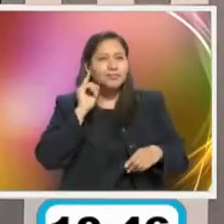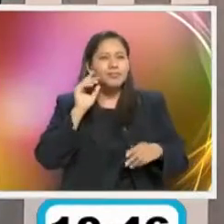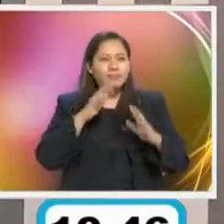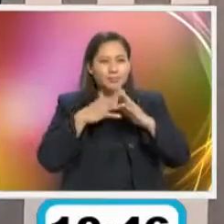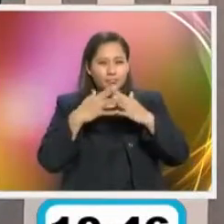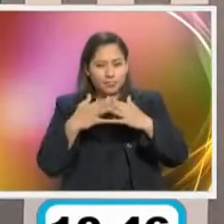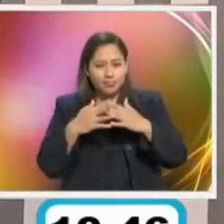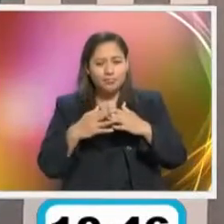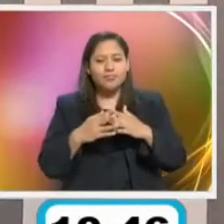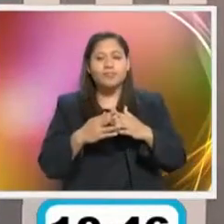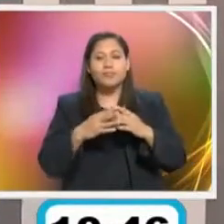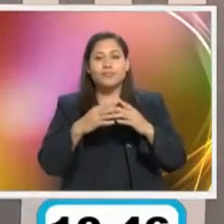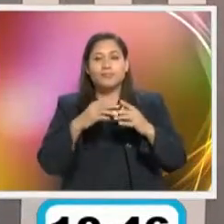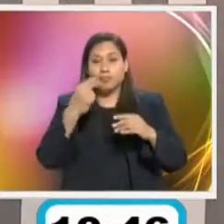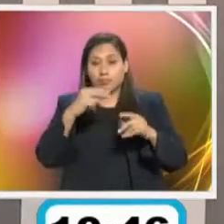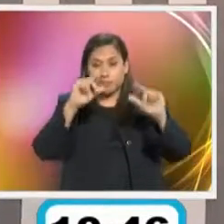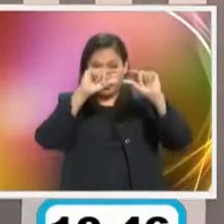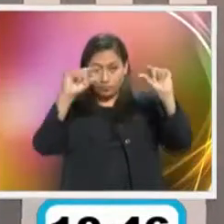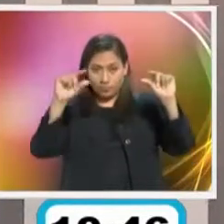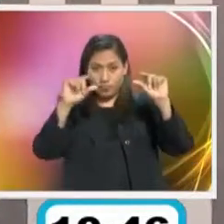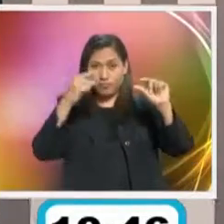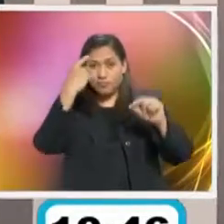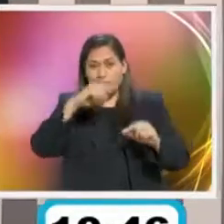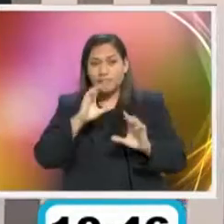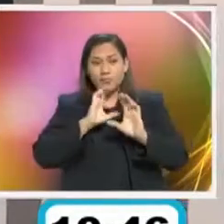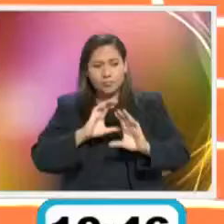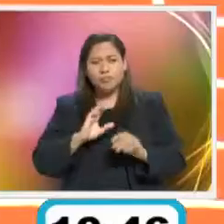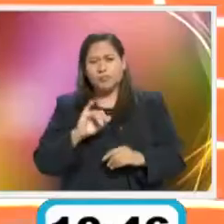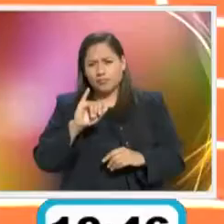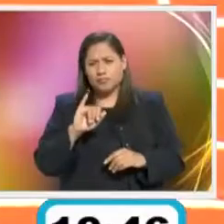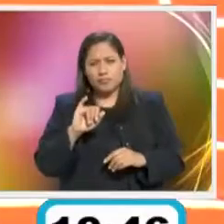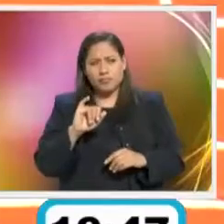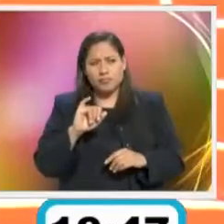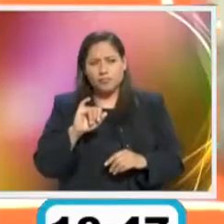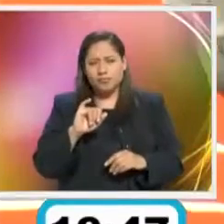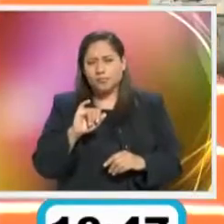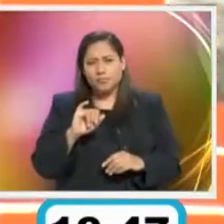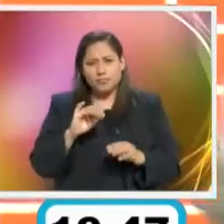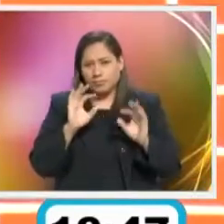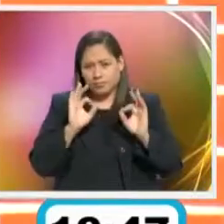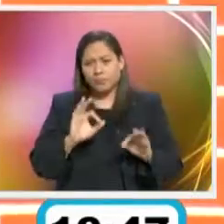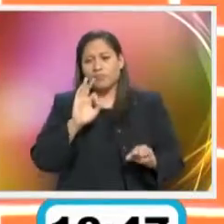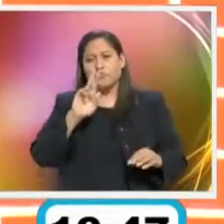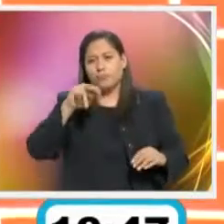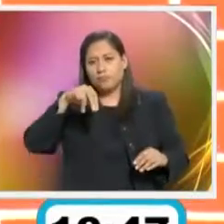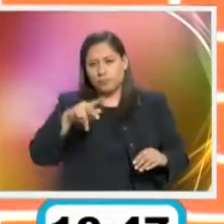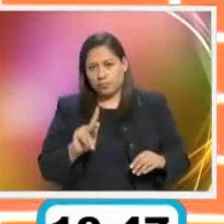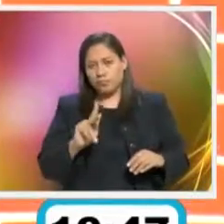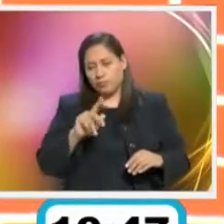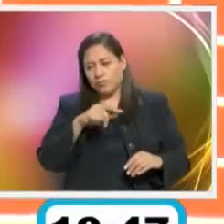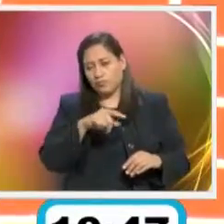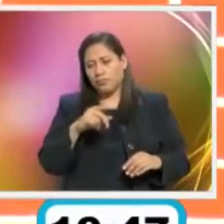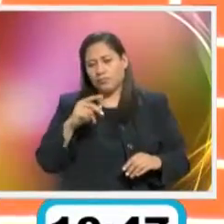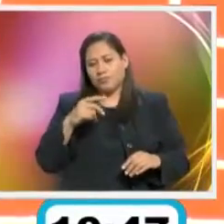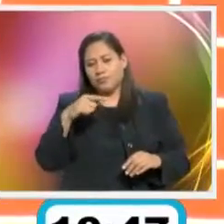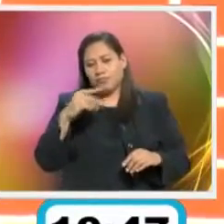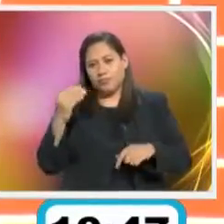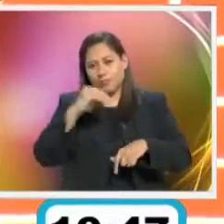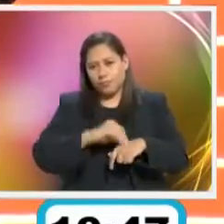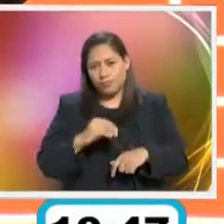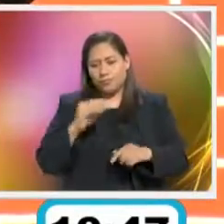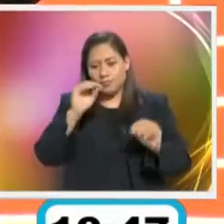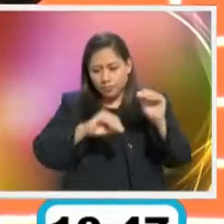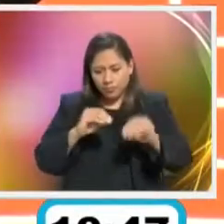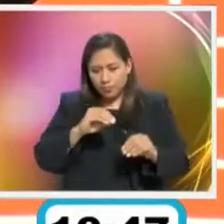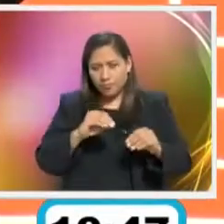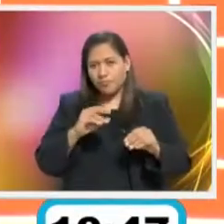un género en específico? ¿Tienen un nombre ustedes para lo que cantan? Sí, pues bueno, realmente la raíz es funk, ¿no? Muy bien. De ahí tenemos pues bueno la mezcla de géneros y fue hace un